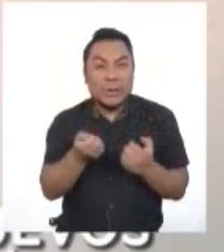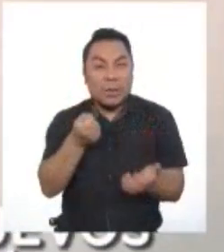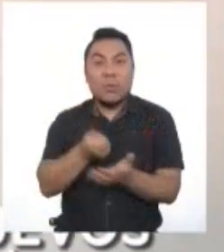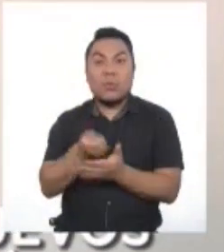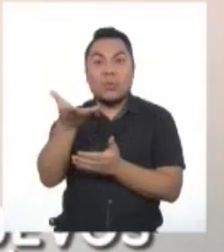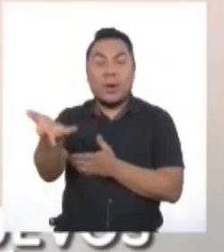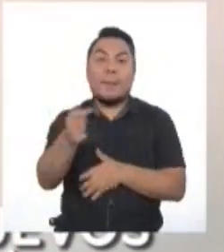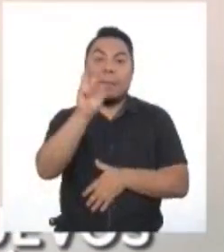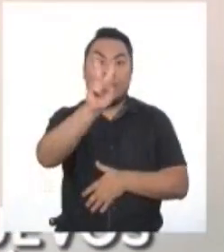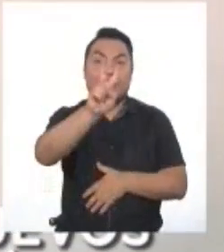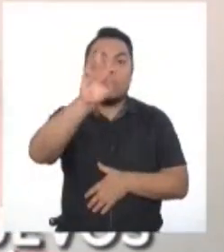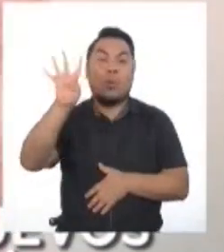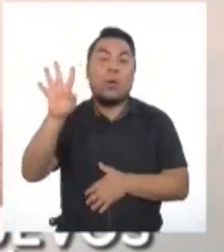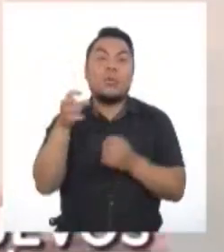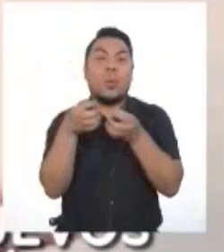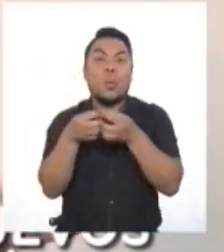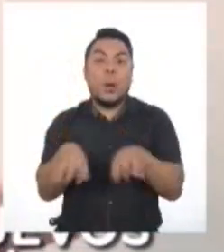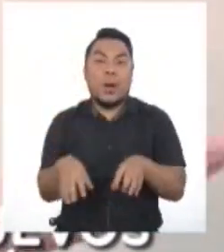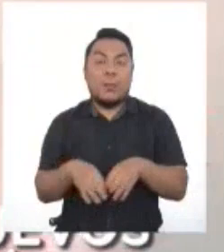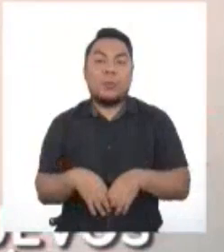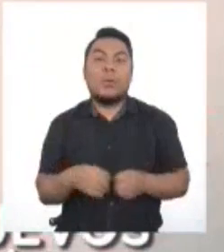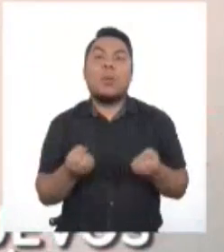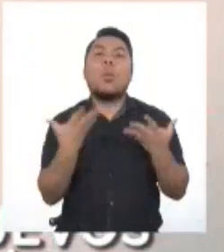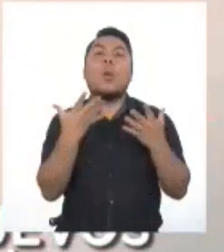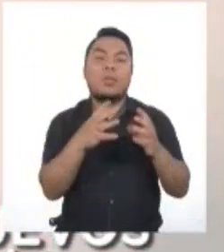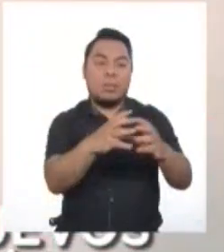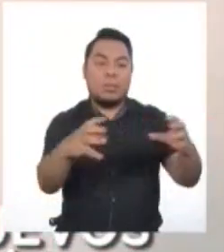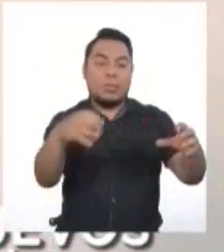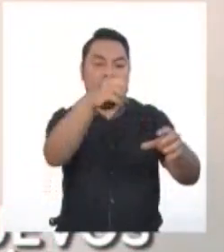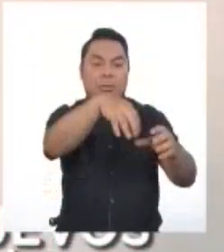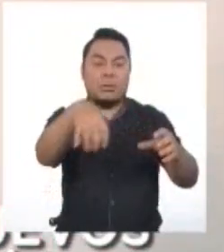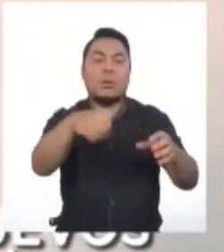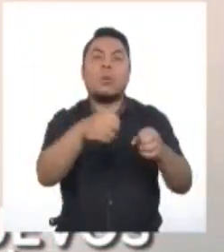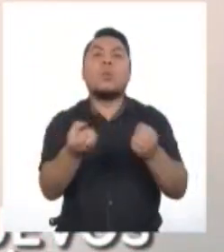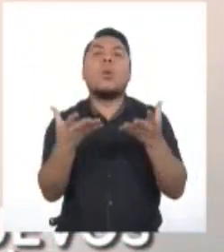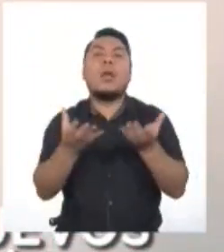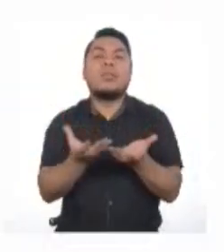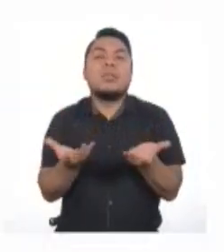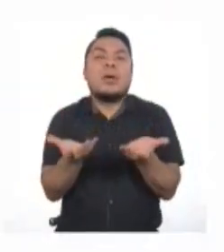comprar 24 huevos, ¿cuántas jabas recibiría?